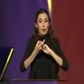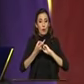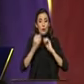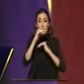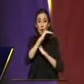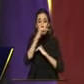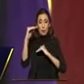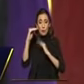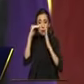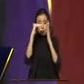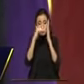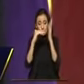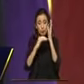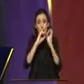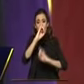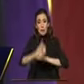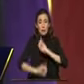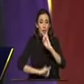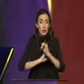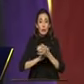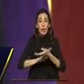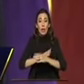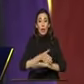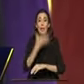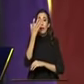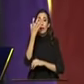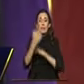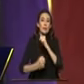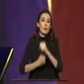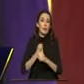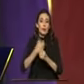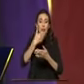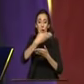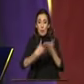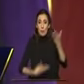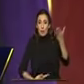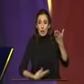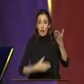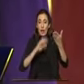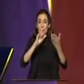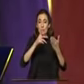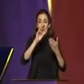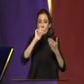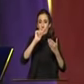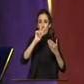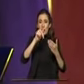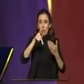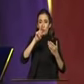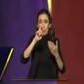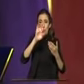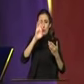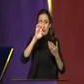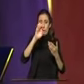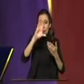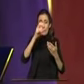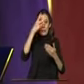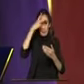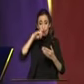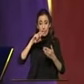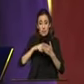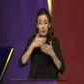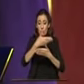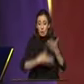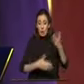internacionales. Firmamos, luego de 15 años, la Declaración de Chapultepec y creamos el Comité para la Protección de